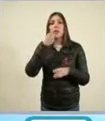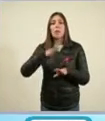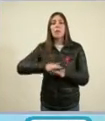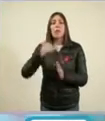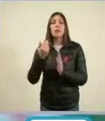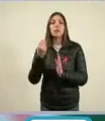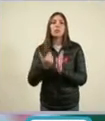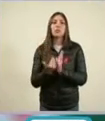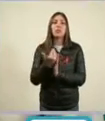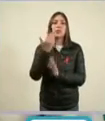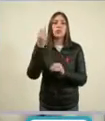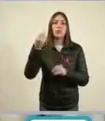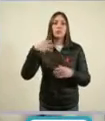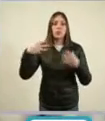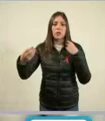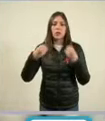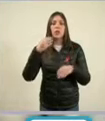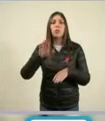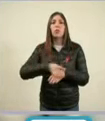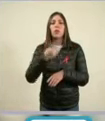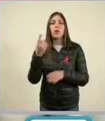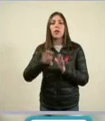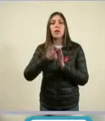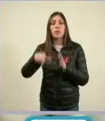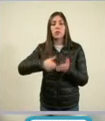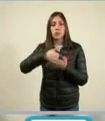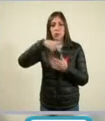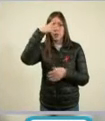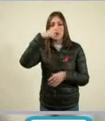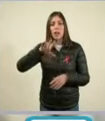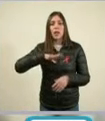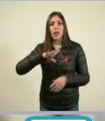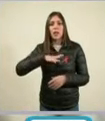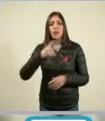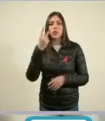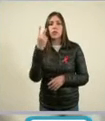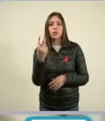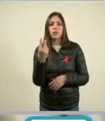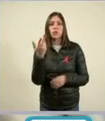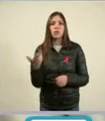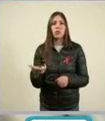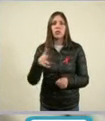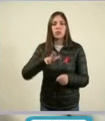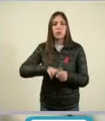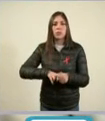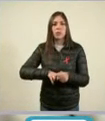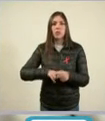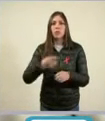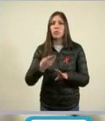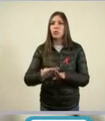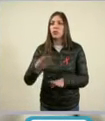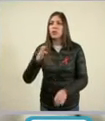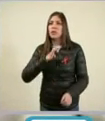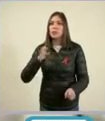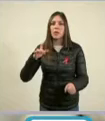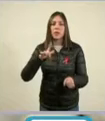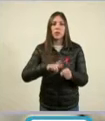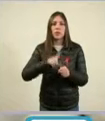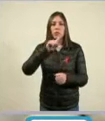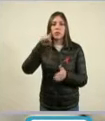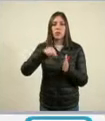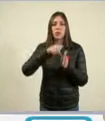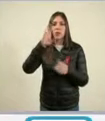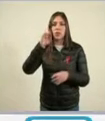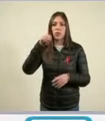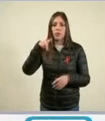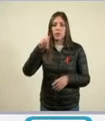no necesariamente por malas prácticas, sino porque ahora, por ejemplo, en Ciudad de México contamos con 2 clínicas ultra especializadas, una en Condesa y